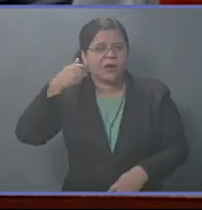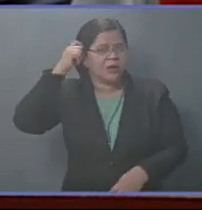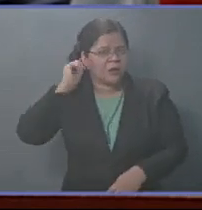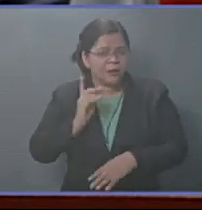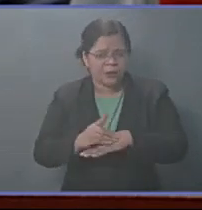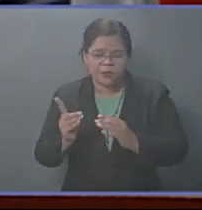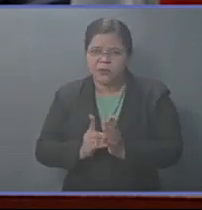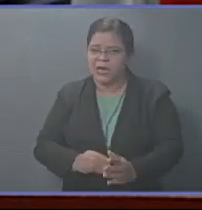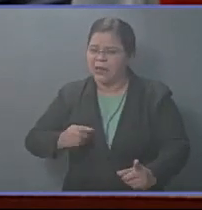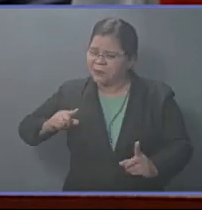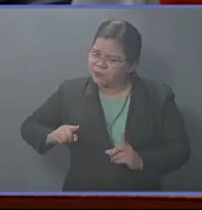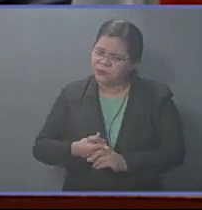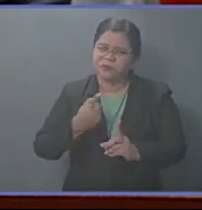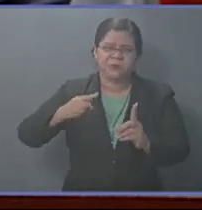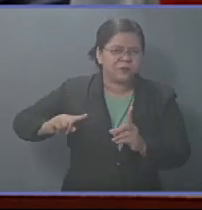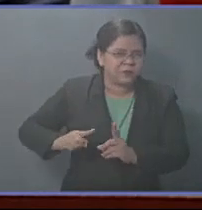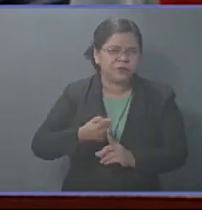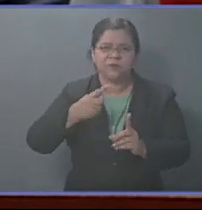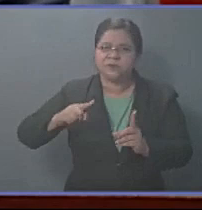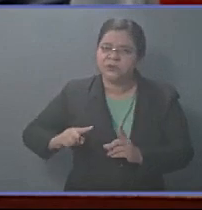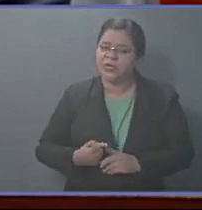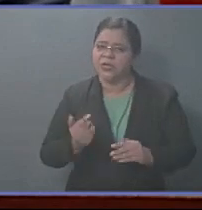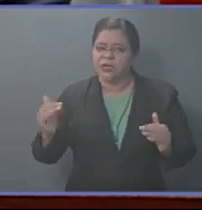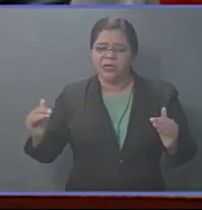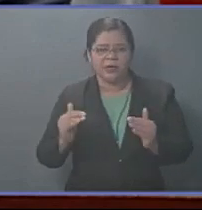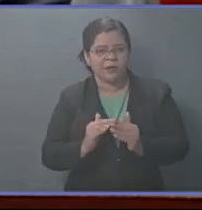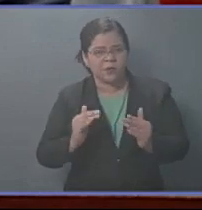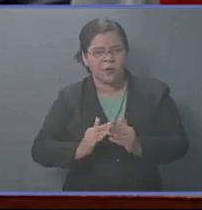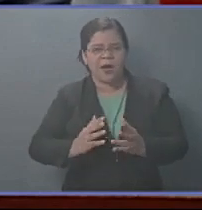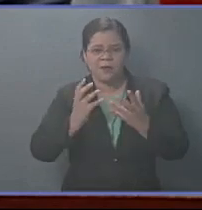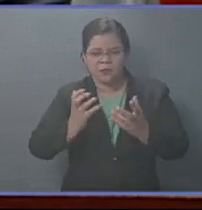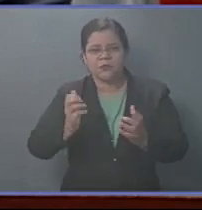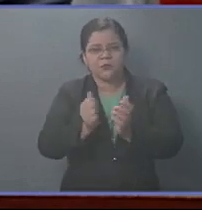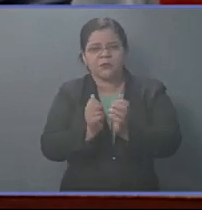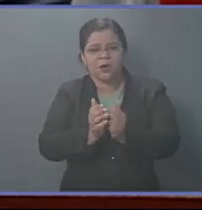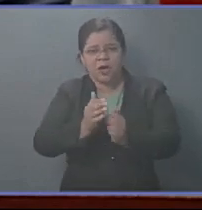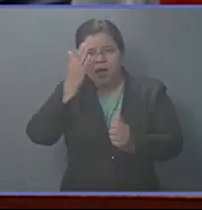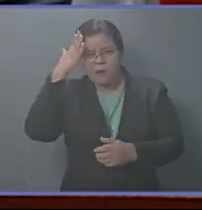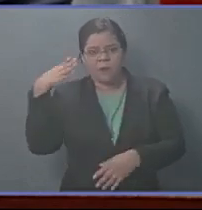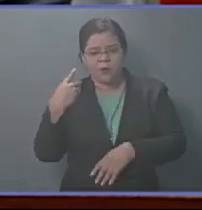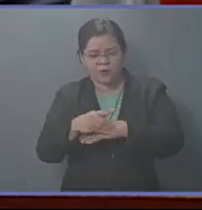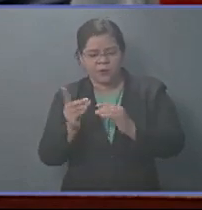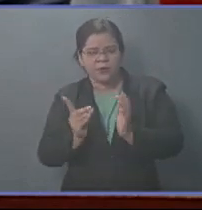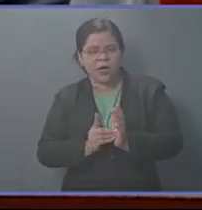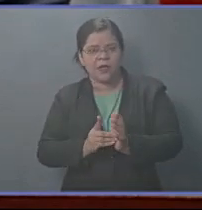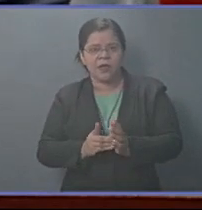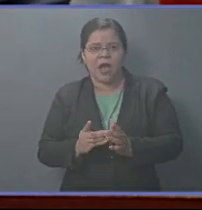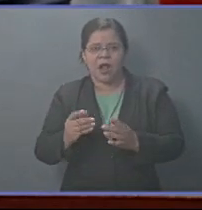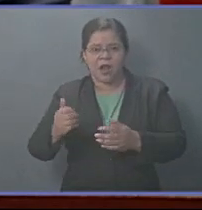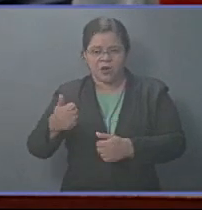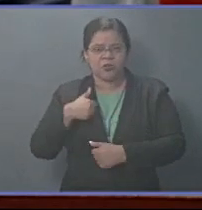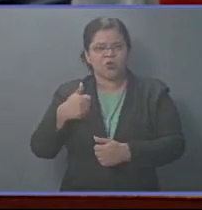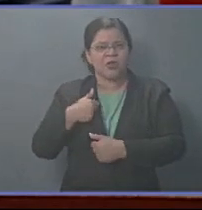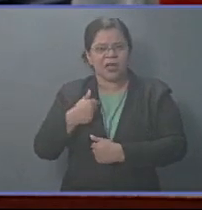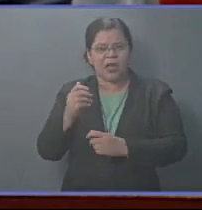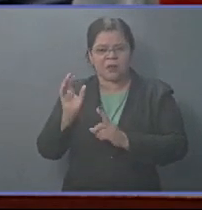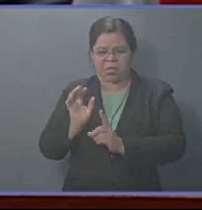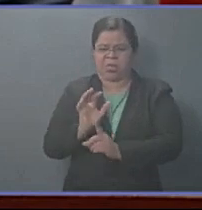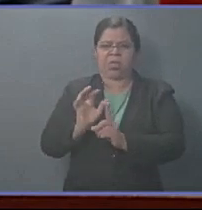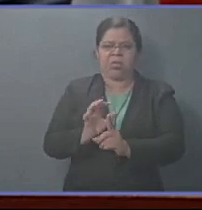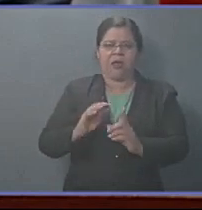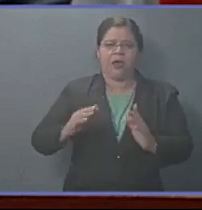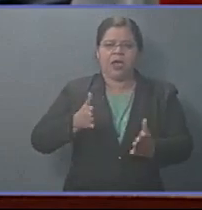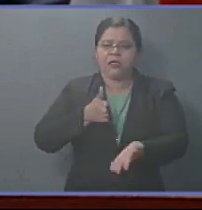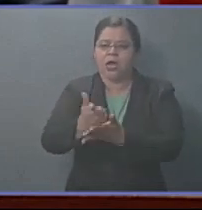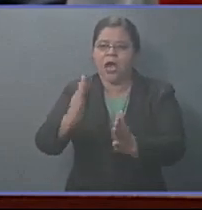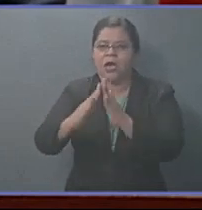parlamentarios así como la persecución a diputadas y diputados por parte de las fuerzas del estado incluyendo en